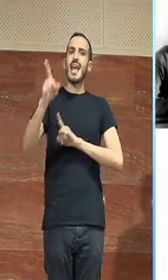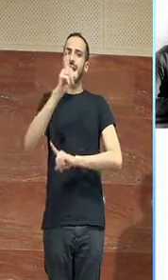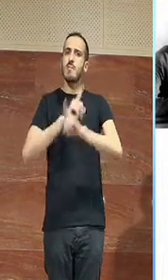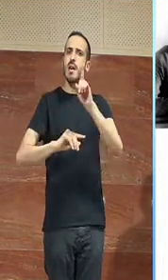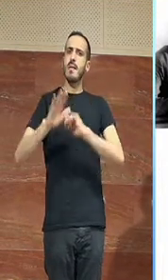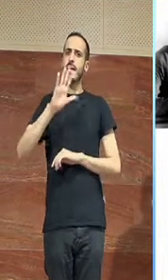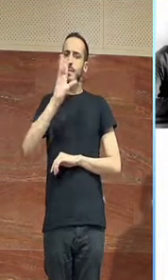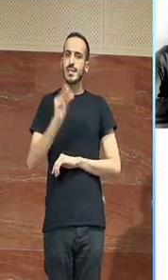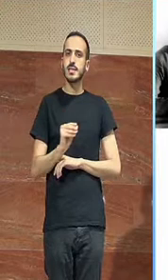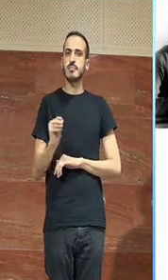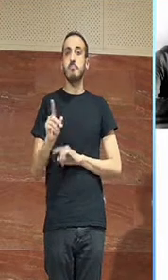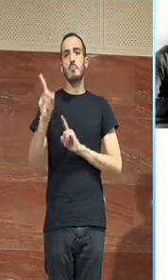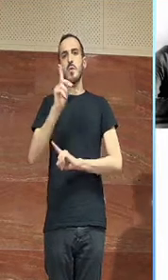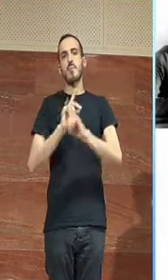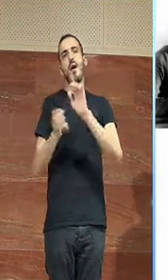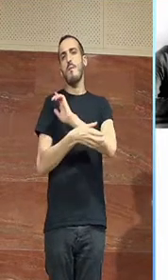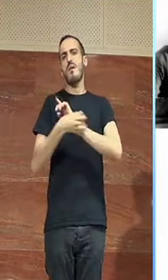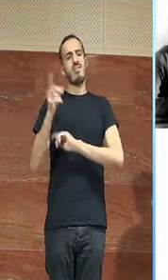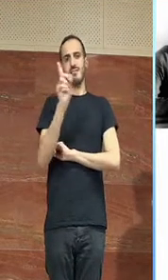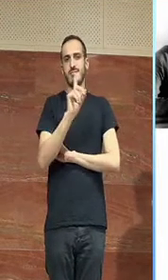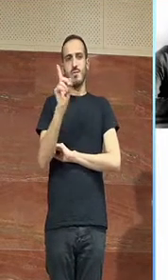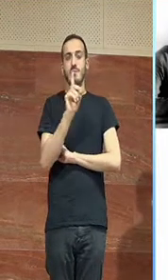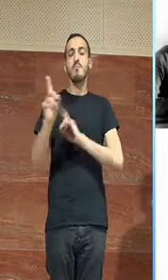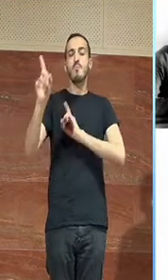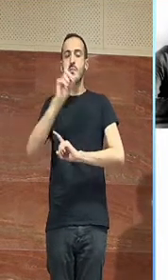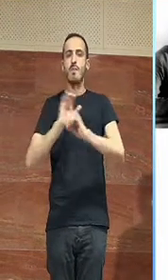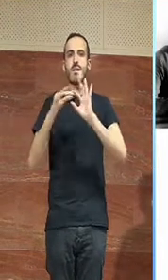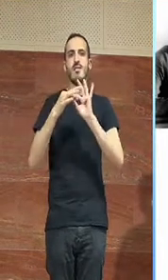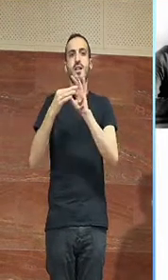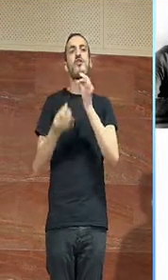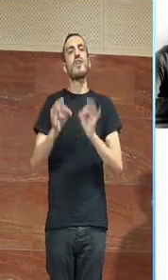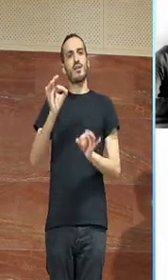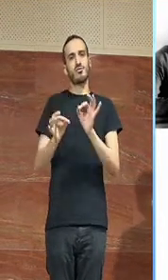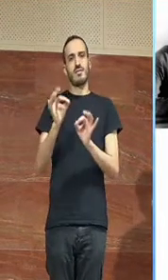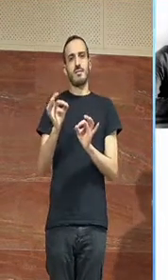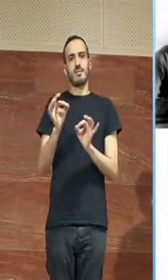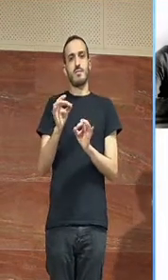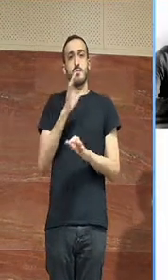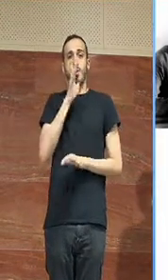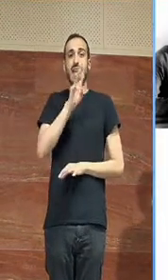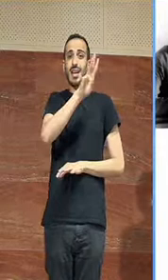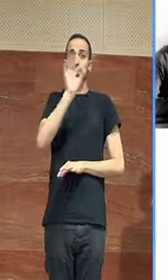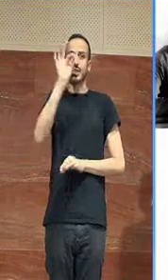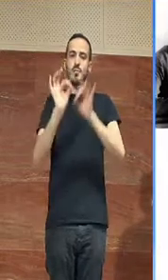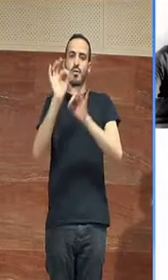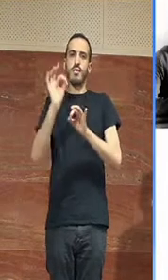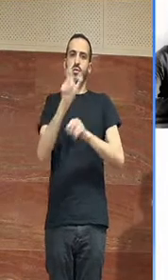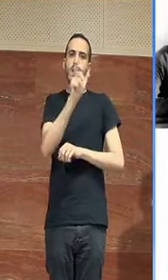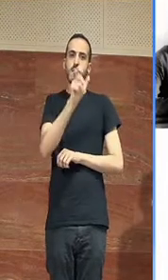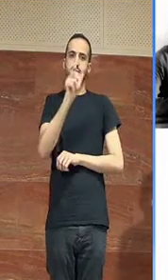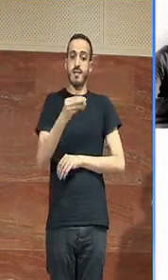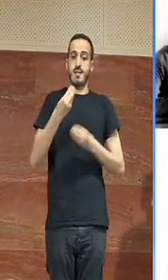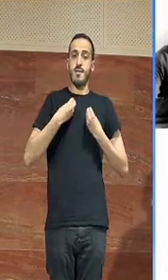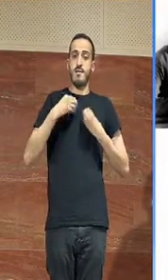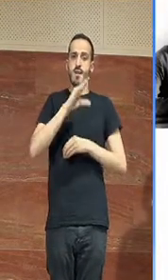no era un problema de pobreza. El problema de Brasil era un problema de injusticia, porque el 80% de la población, de